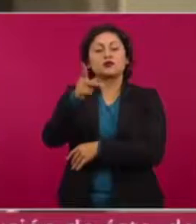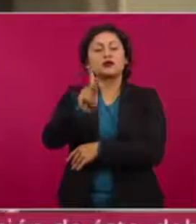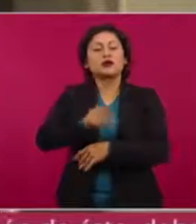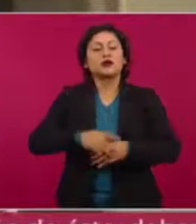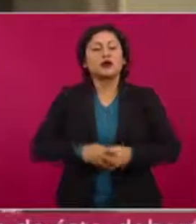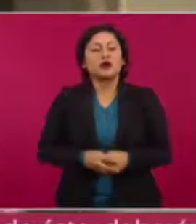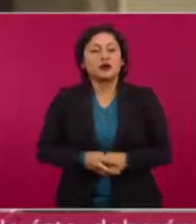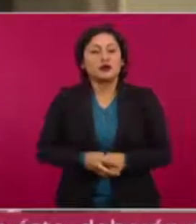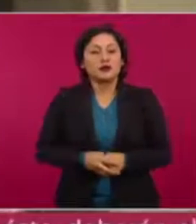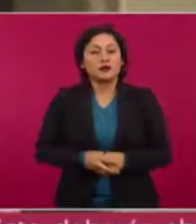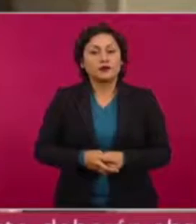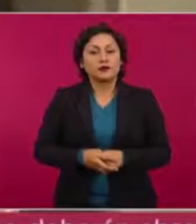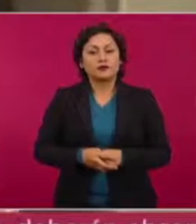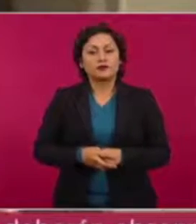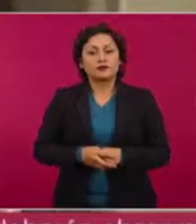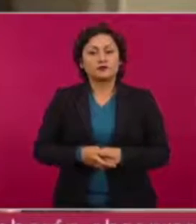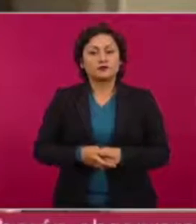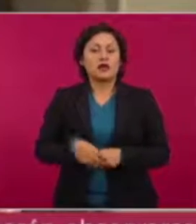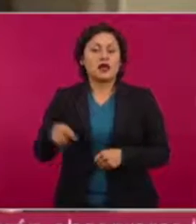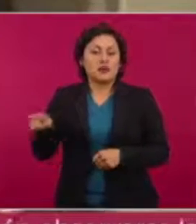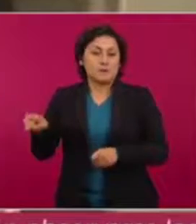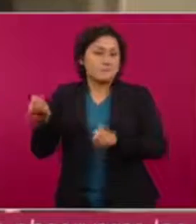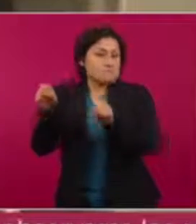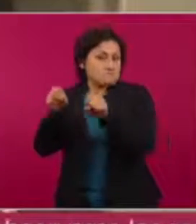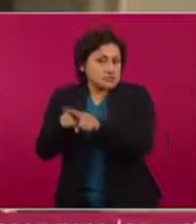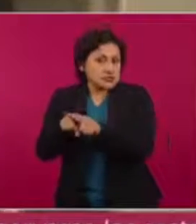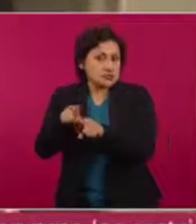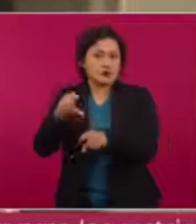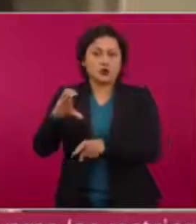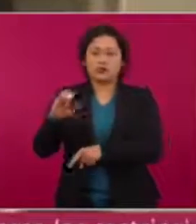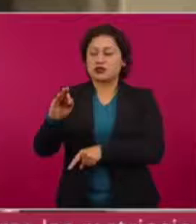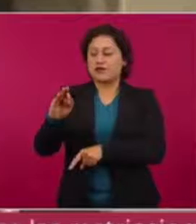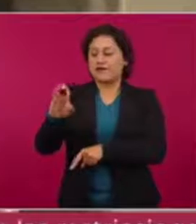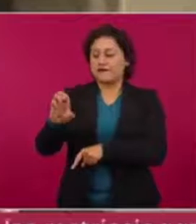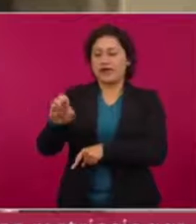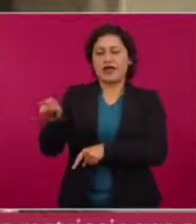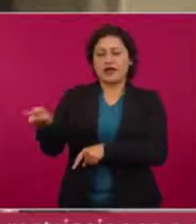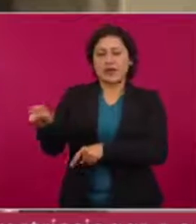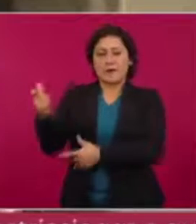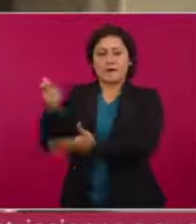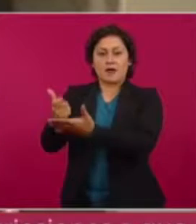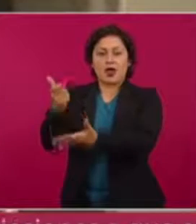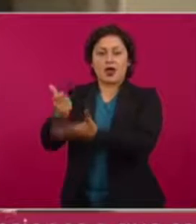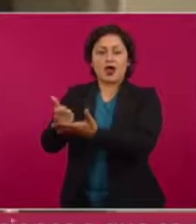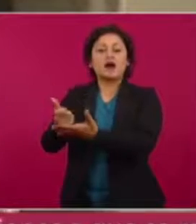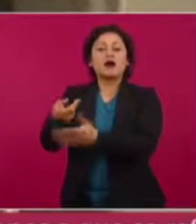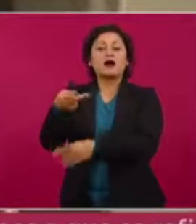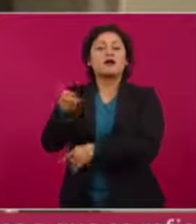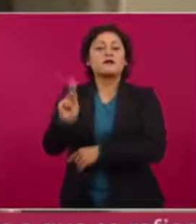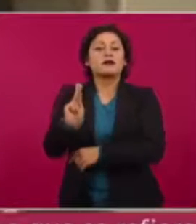cobran hasta lo que da la Comisión Federal de Electricidad, cuando pues, es intermitente la